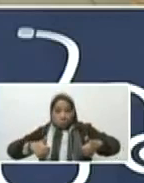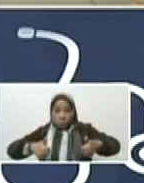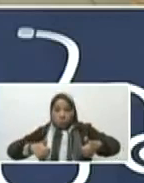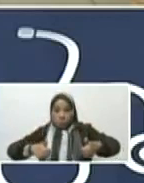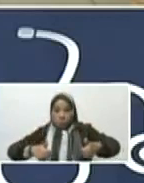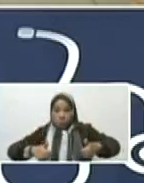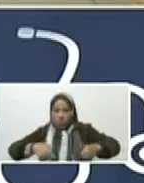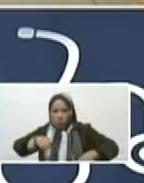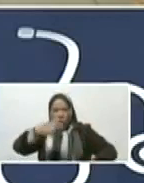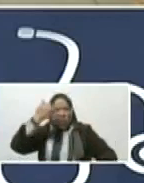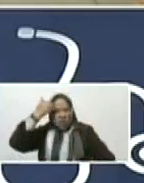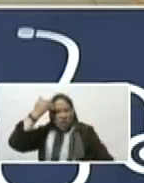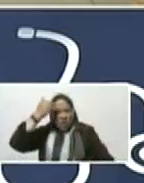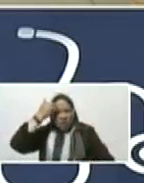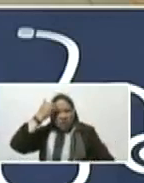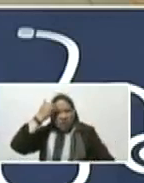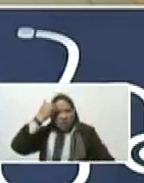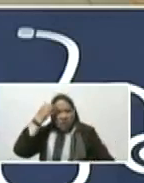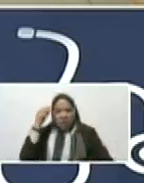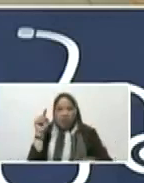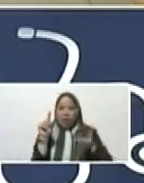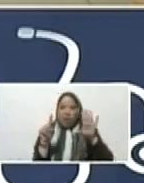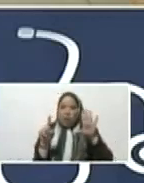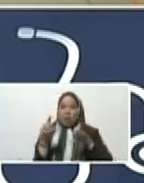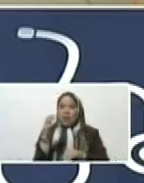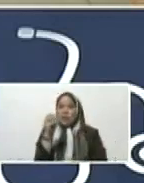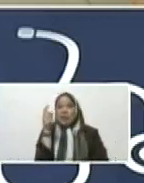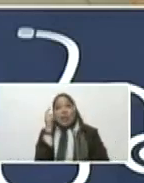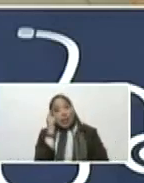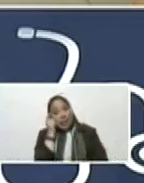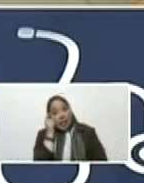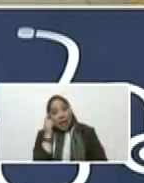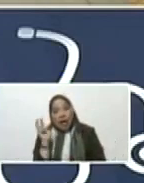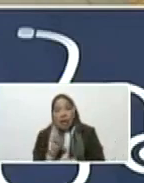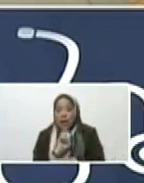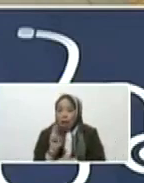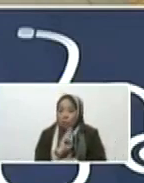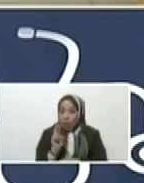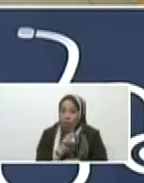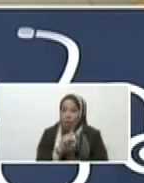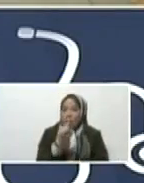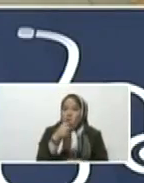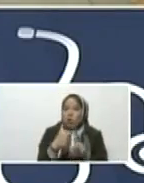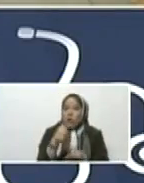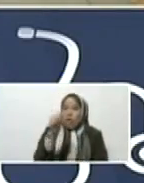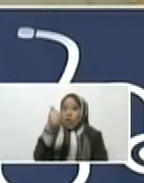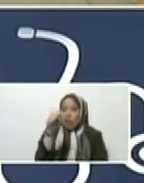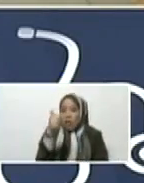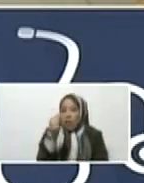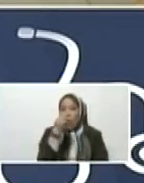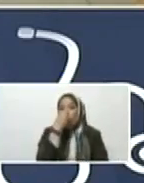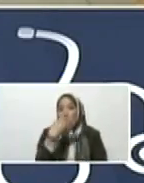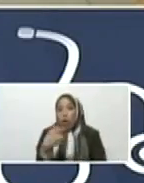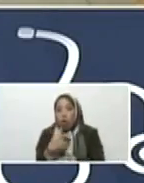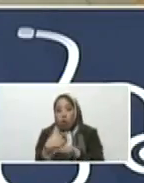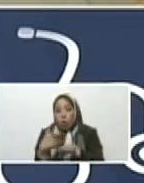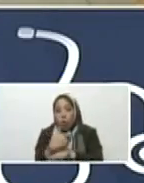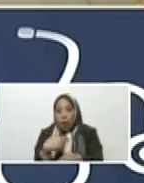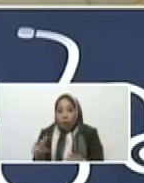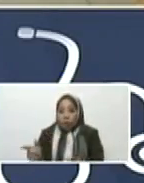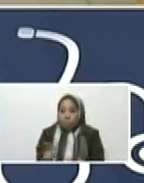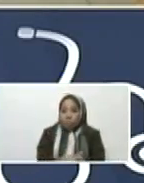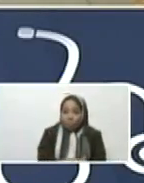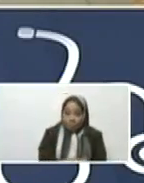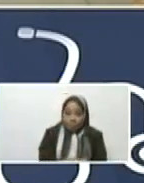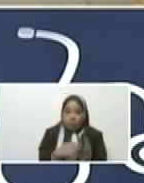Tú sabes que estamos en los 60 días de la prioridad. El 1x10 del buen gobierno, todo el mundo inscribiéndose en el